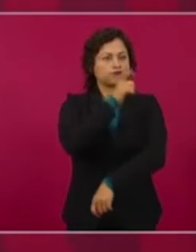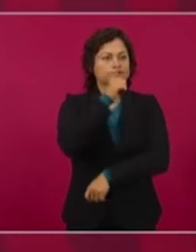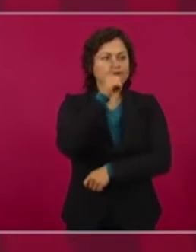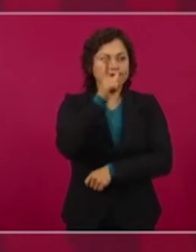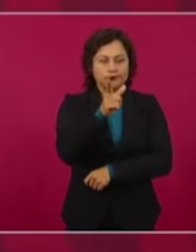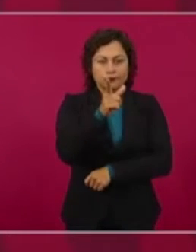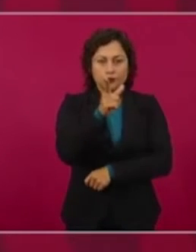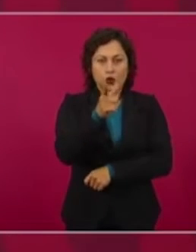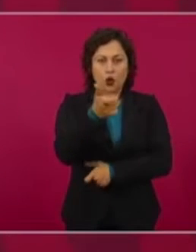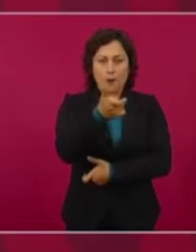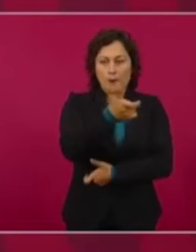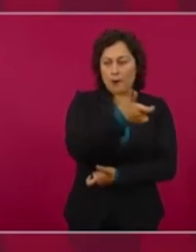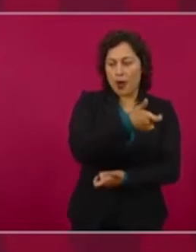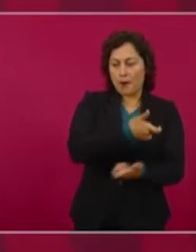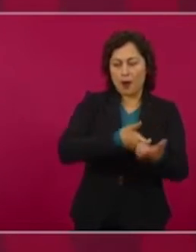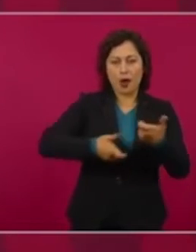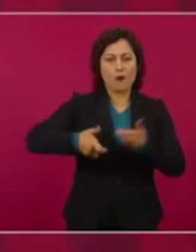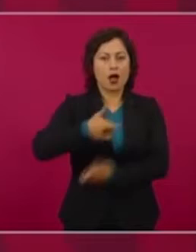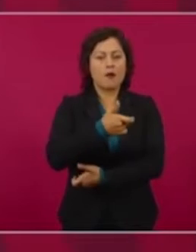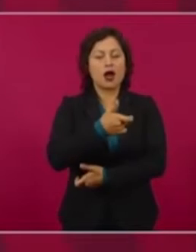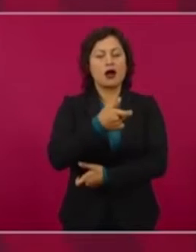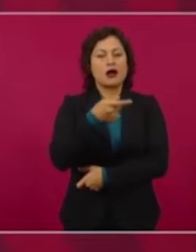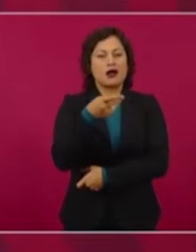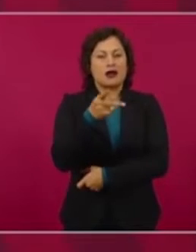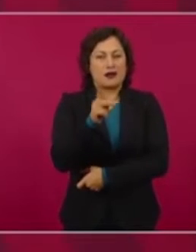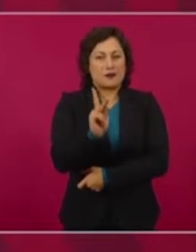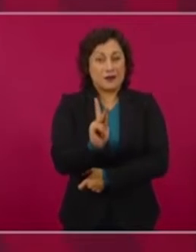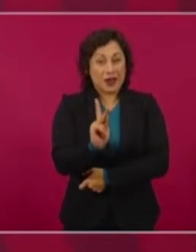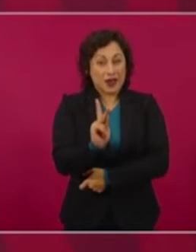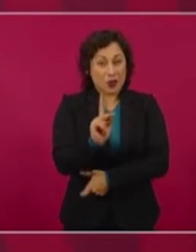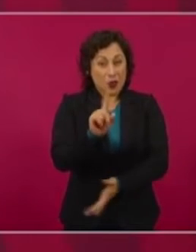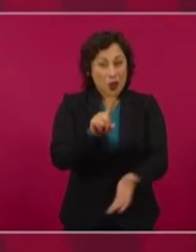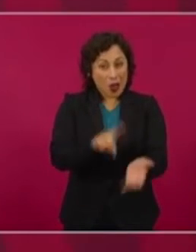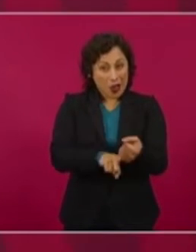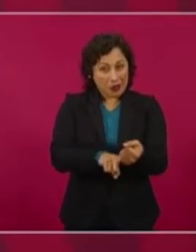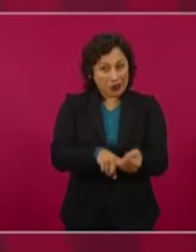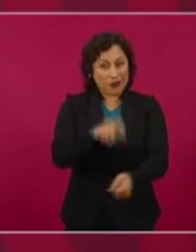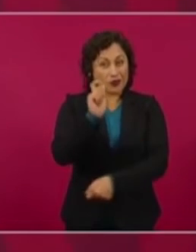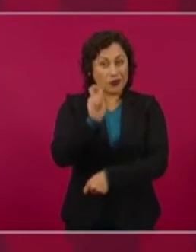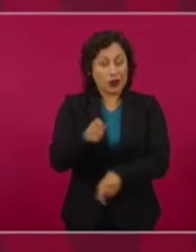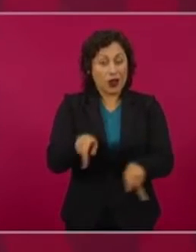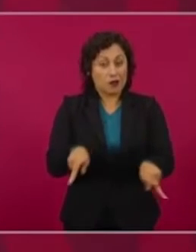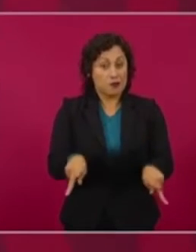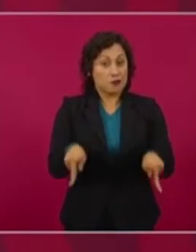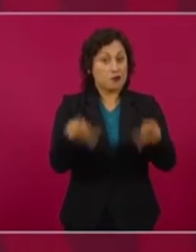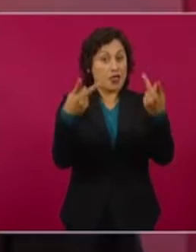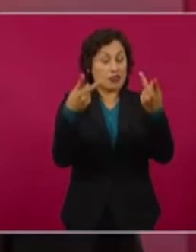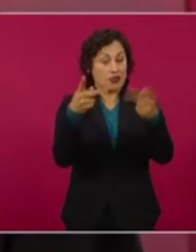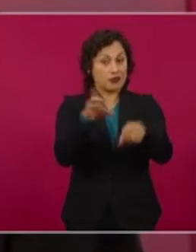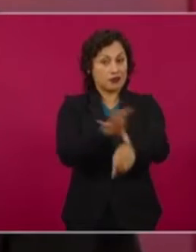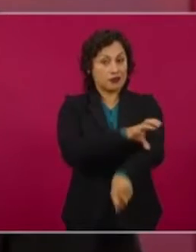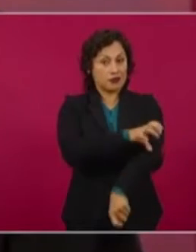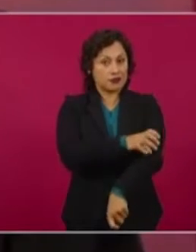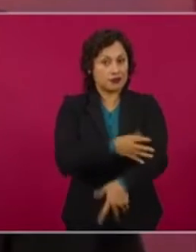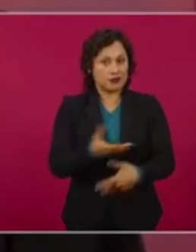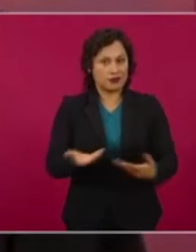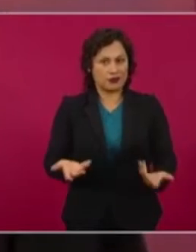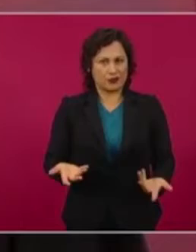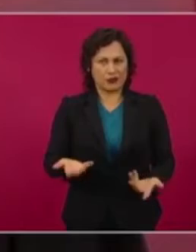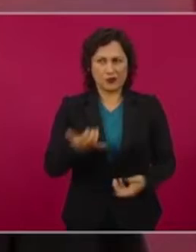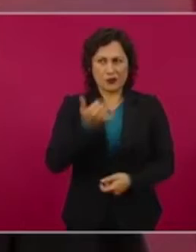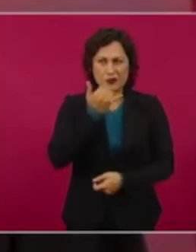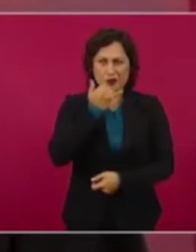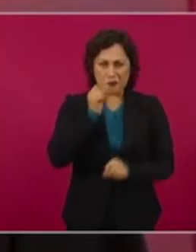pero no solo es autoabasto, sino que venden la energía. Entonces ya no es